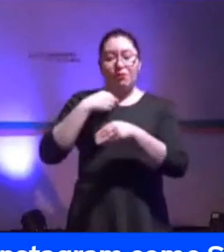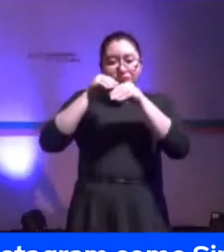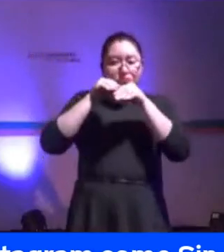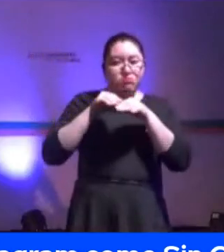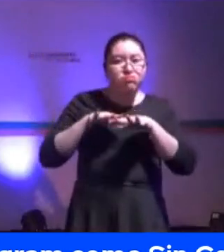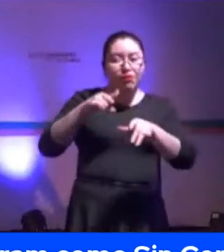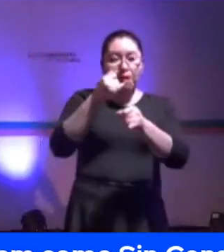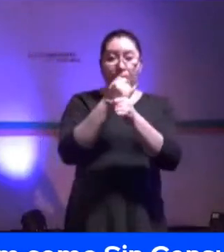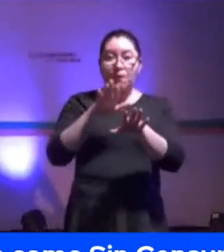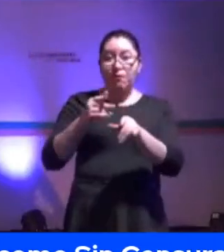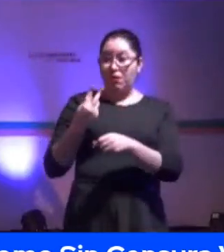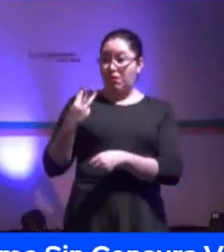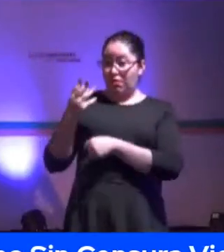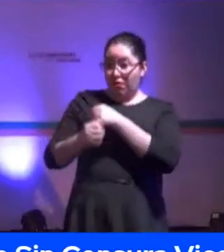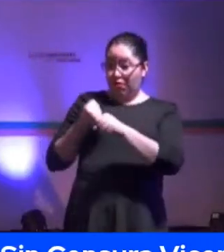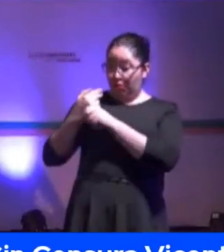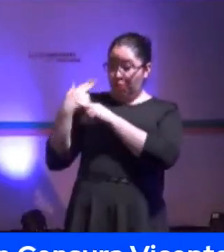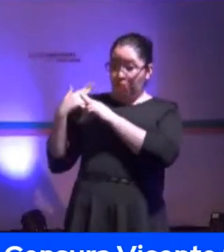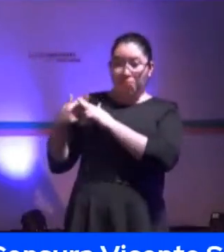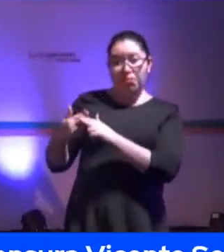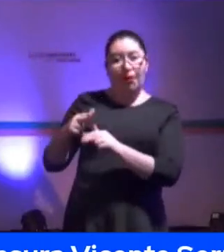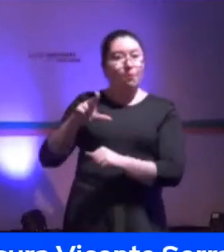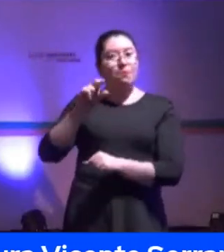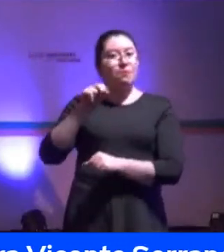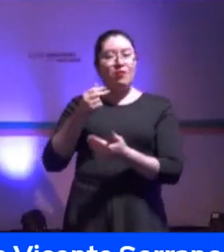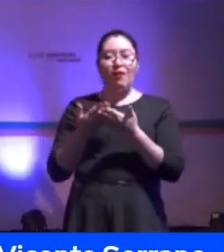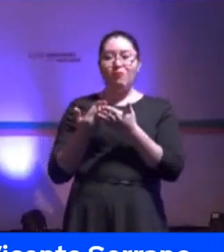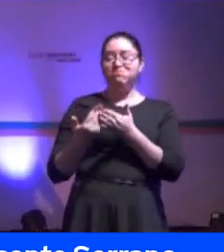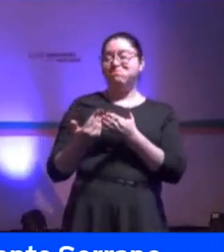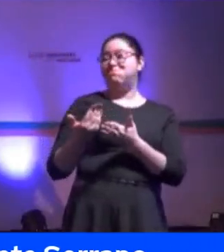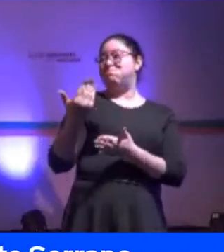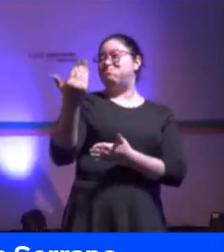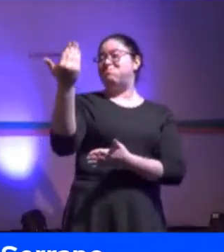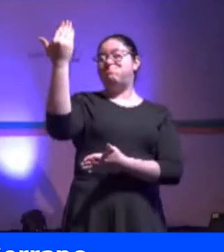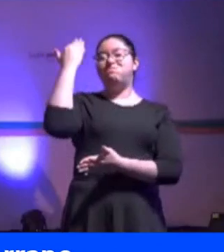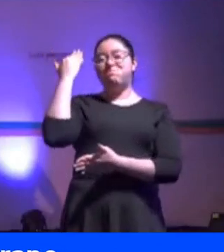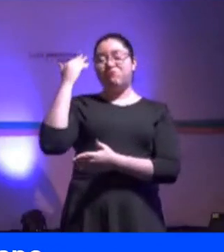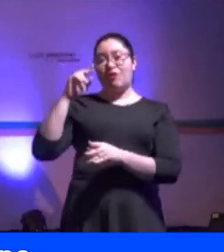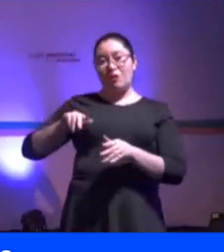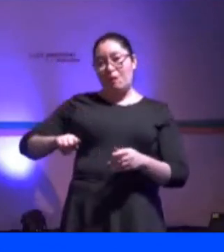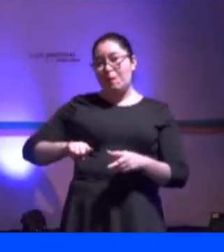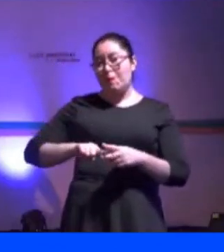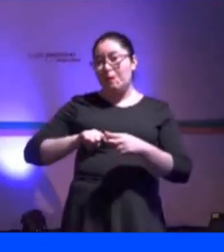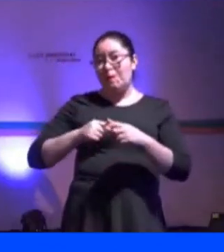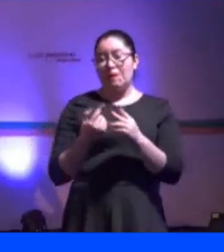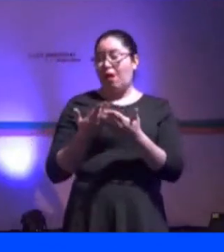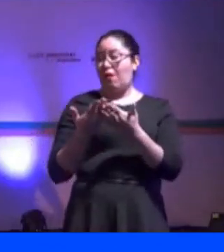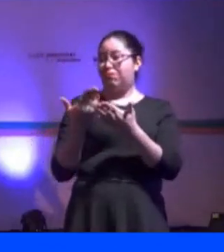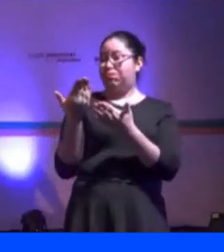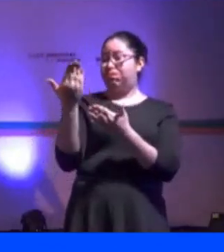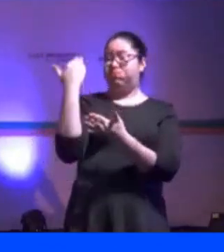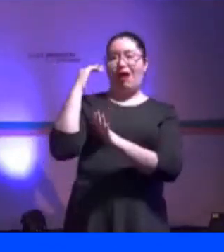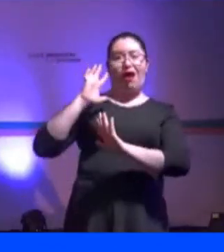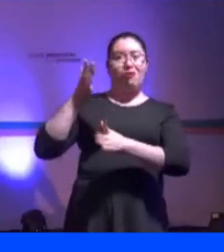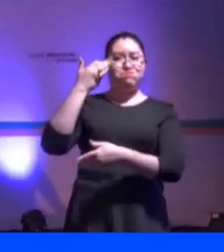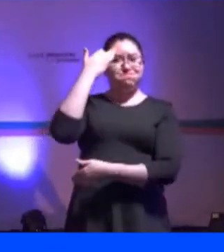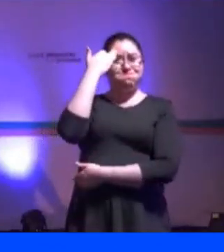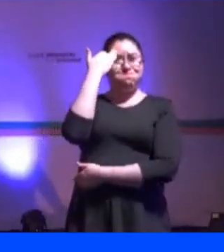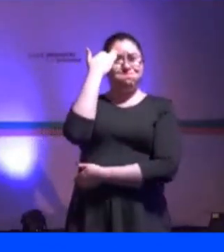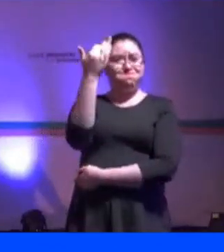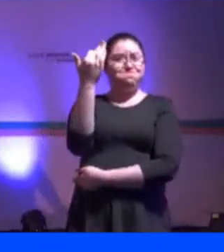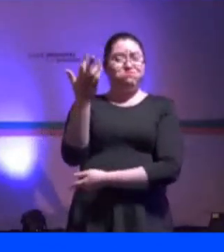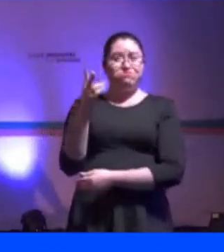no es de hace 3 años ahorita. La necesidad de informarse es desde el origen de los tiempos. Entonces,